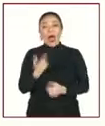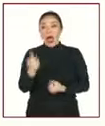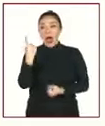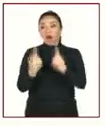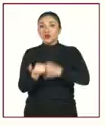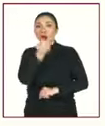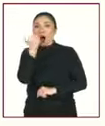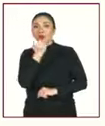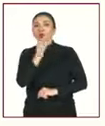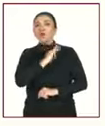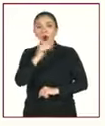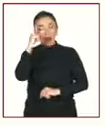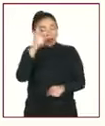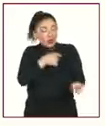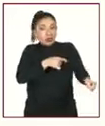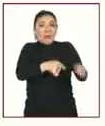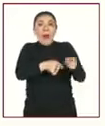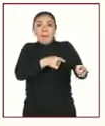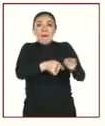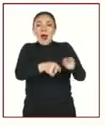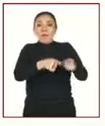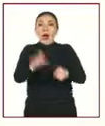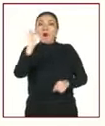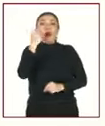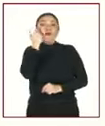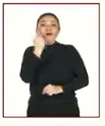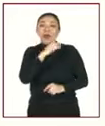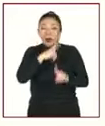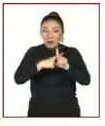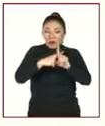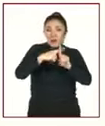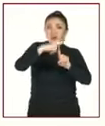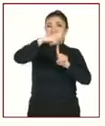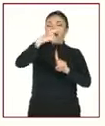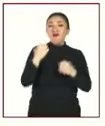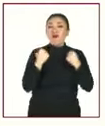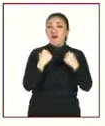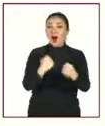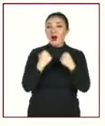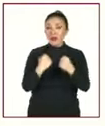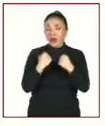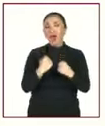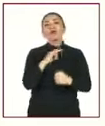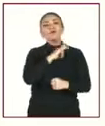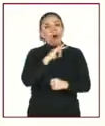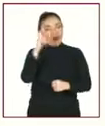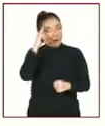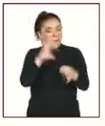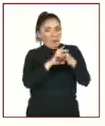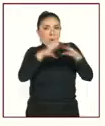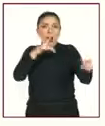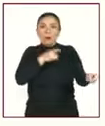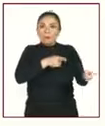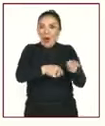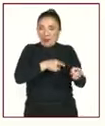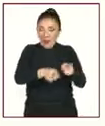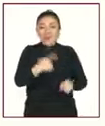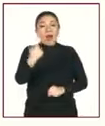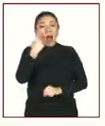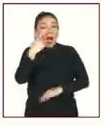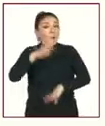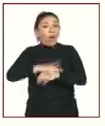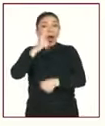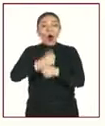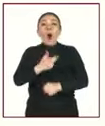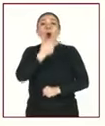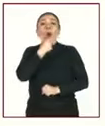pueden llegar a convulsionar después de una fiebre o en una fiebre. Es más común que convulsione un niño